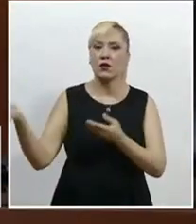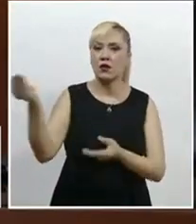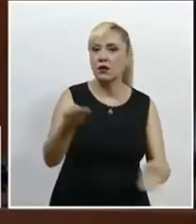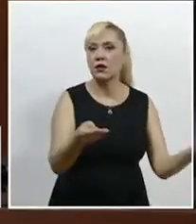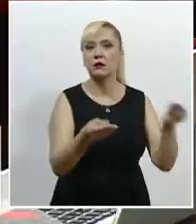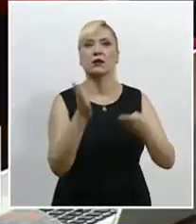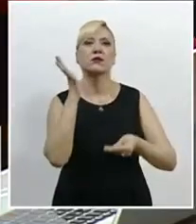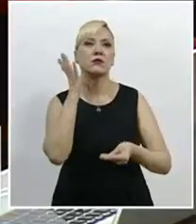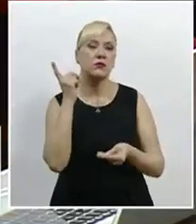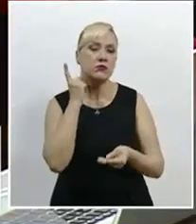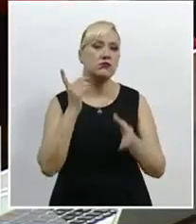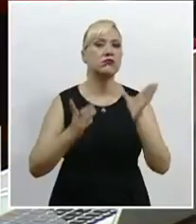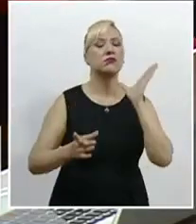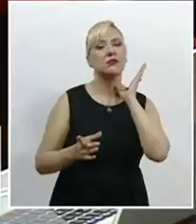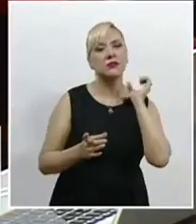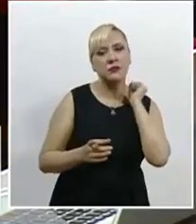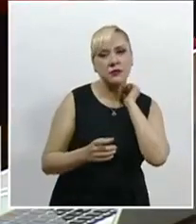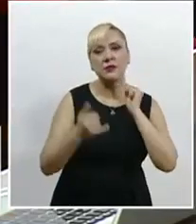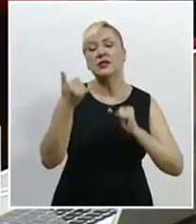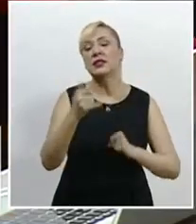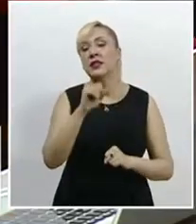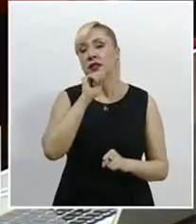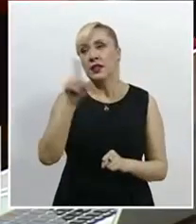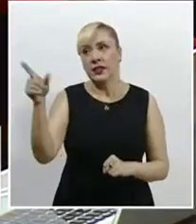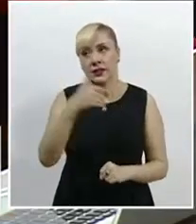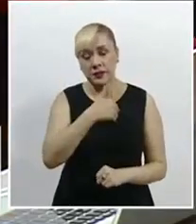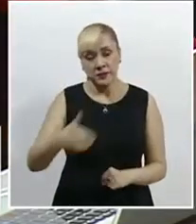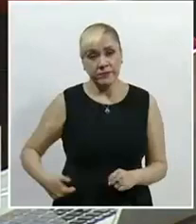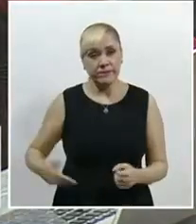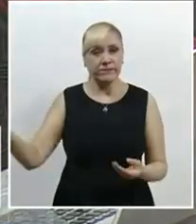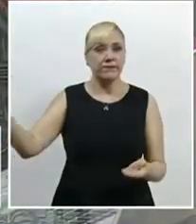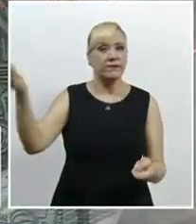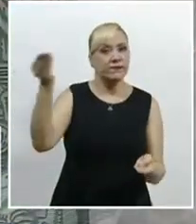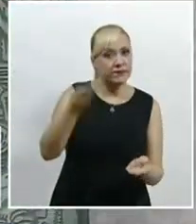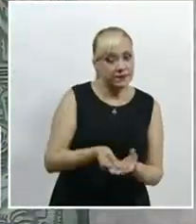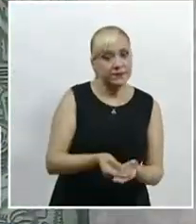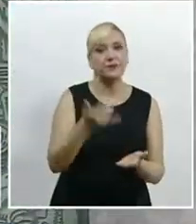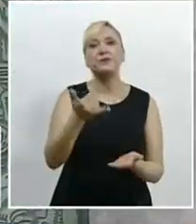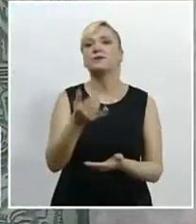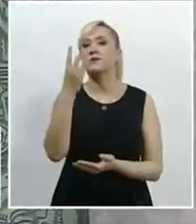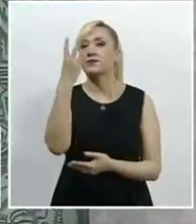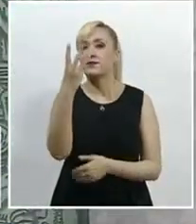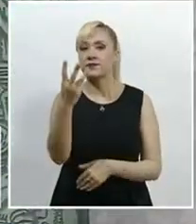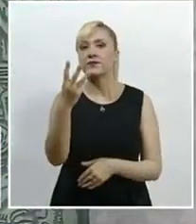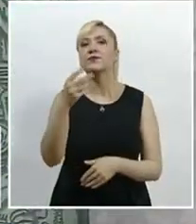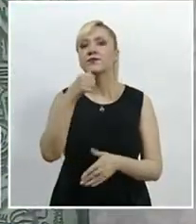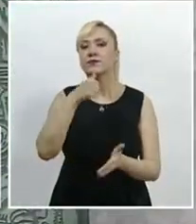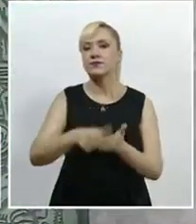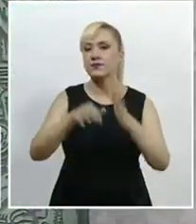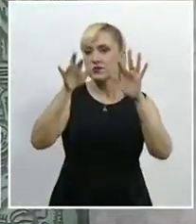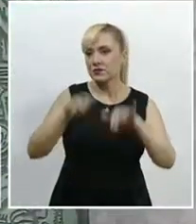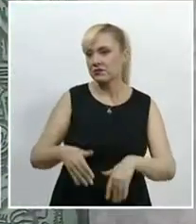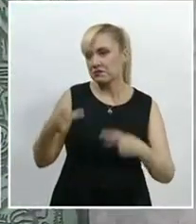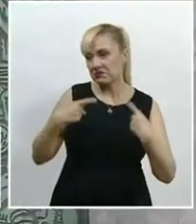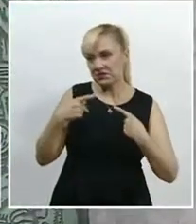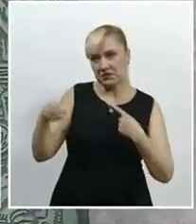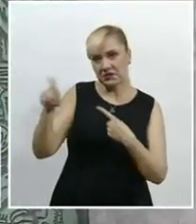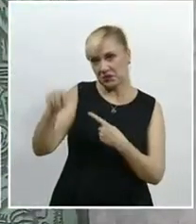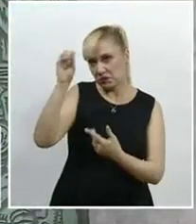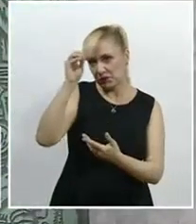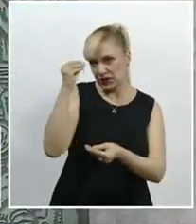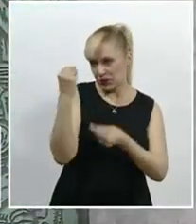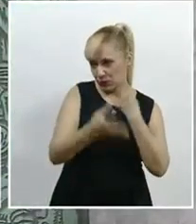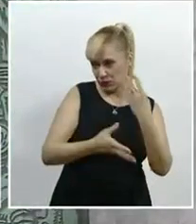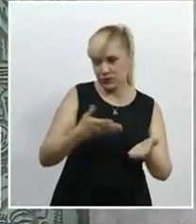de diputados y de senadores, así como del Ejecutivo Federal. Además, se recibieron 3 amigos de la Corte en torno a las reformas a las